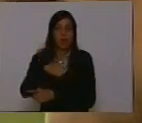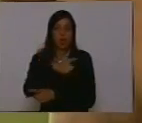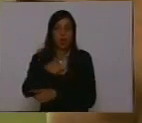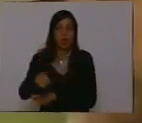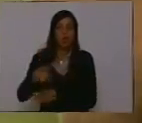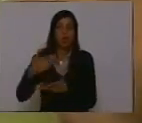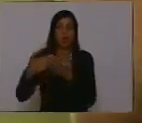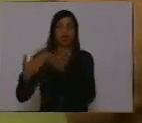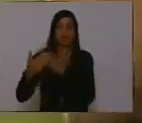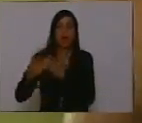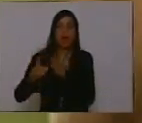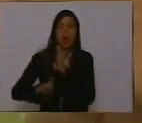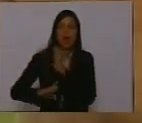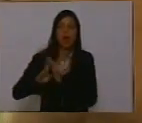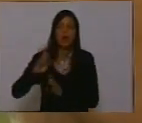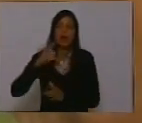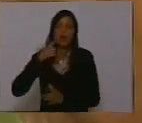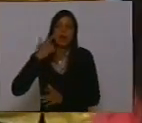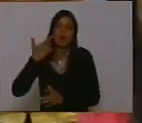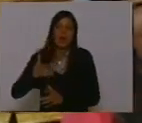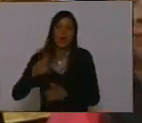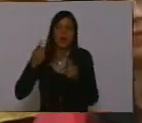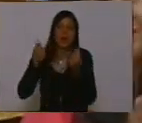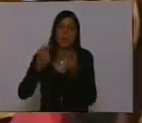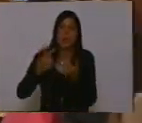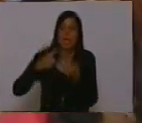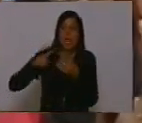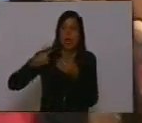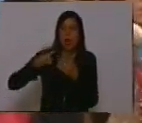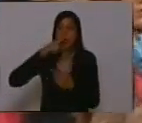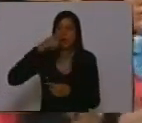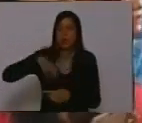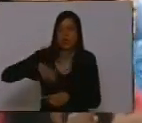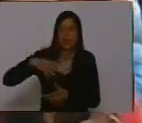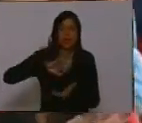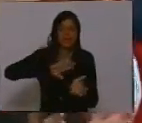allá de cualquier hecho material.